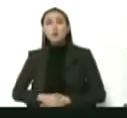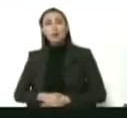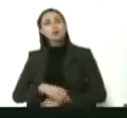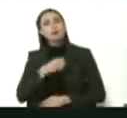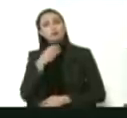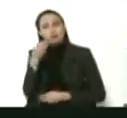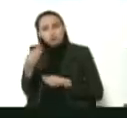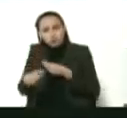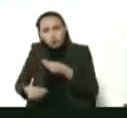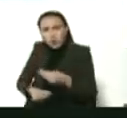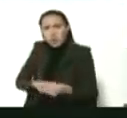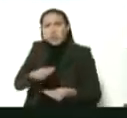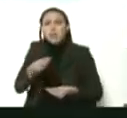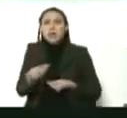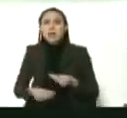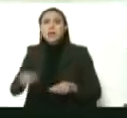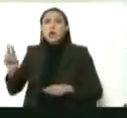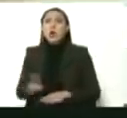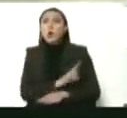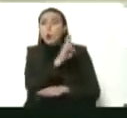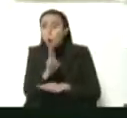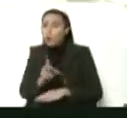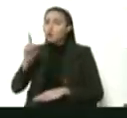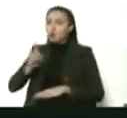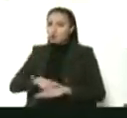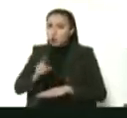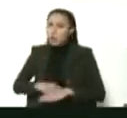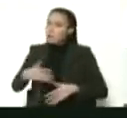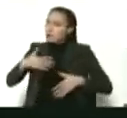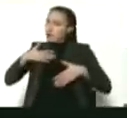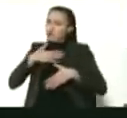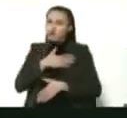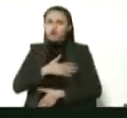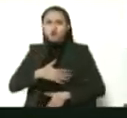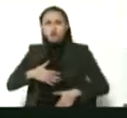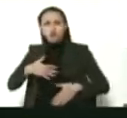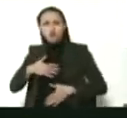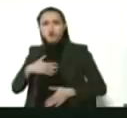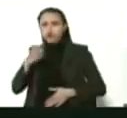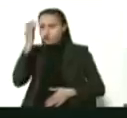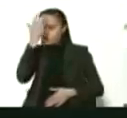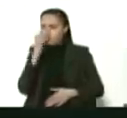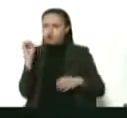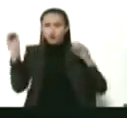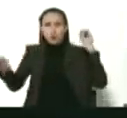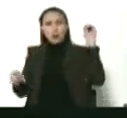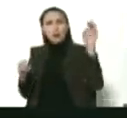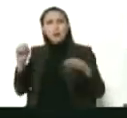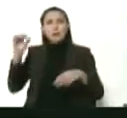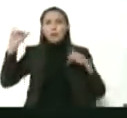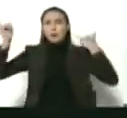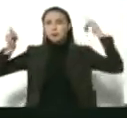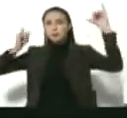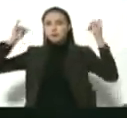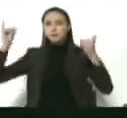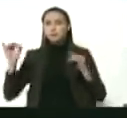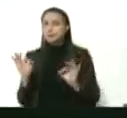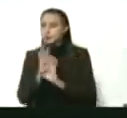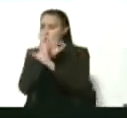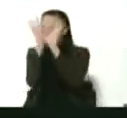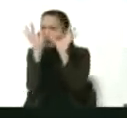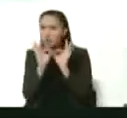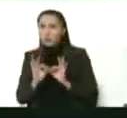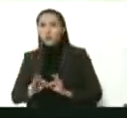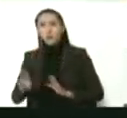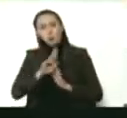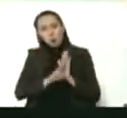hacer uso de su tiempo para el disfrute del carnaval con medidas de